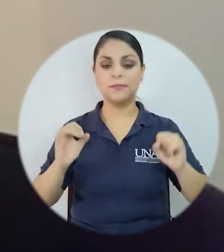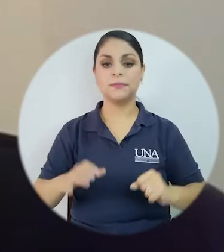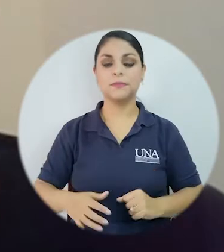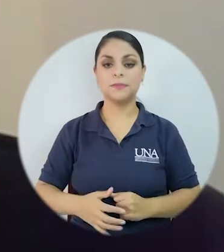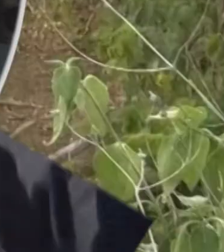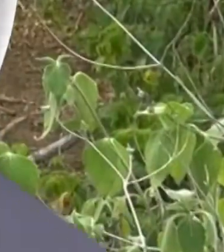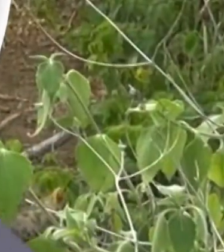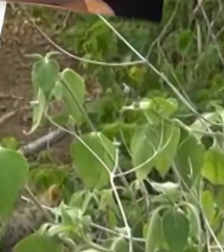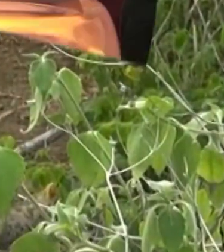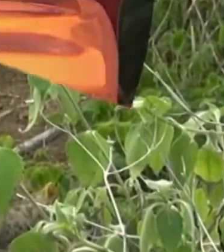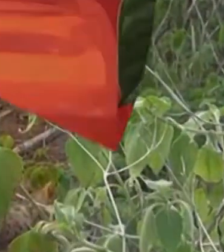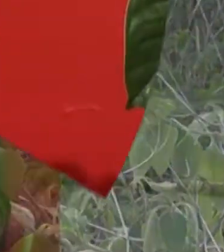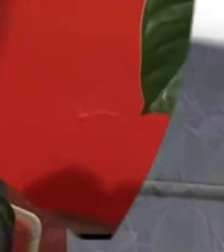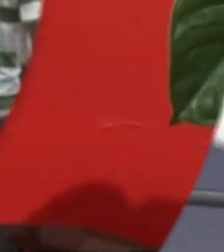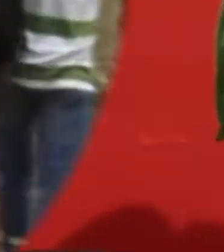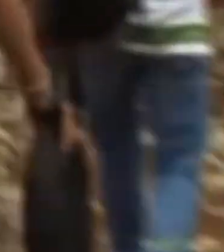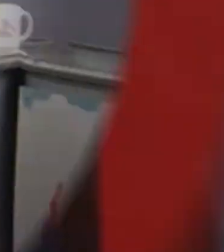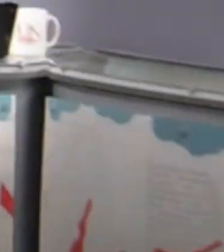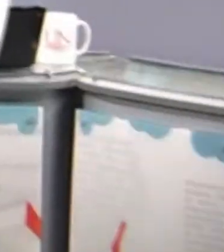independencia.